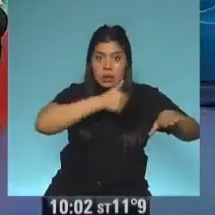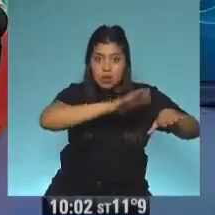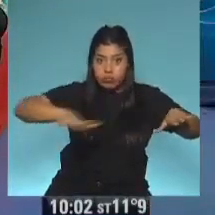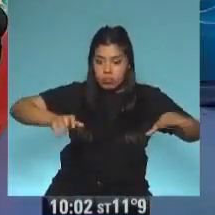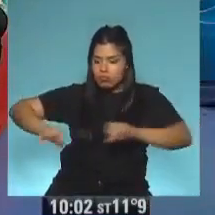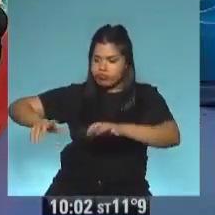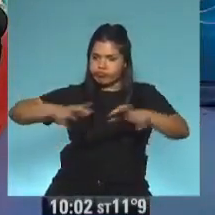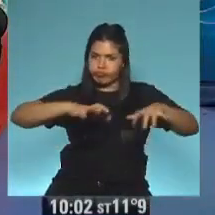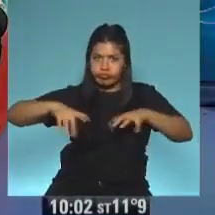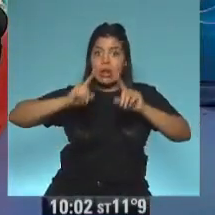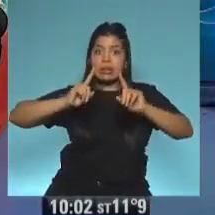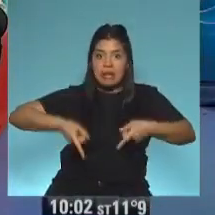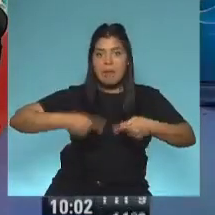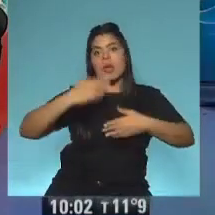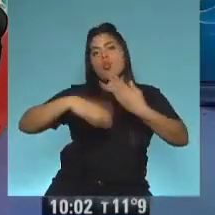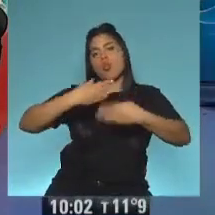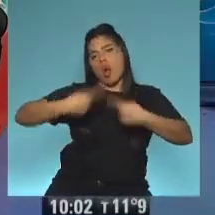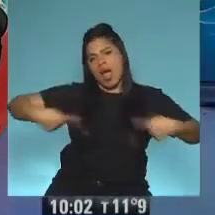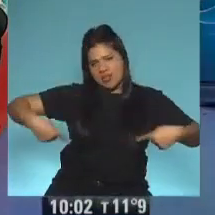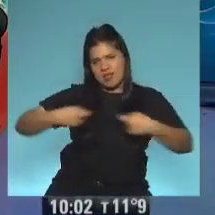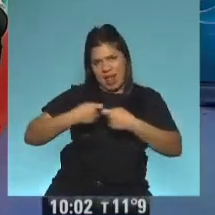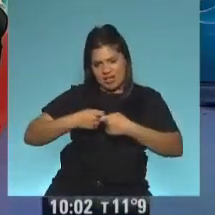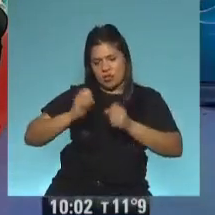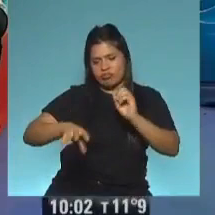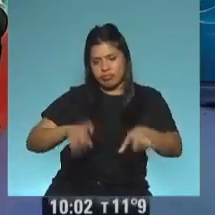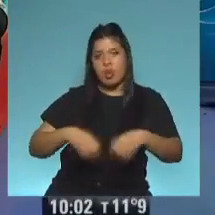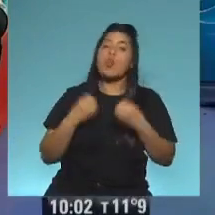dijo Pino, «pero quiero que luego la isla me lleve a mi cama».